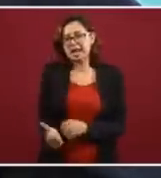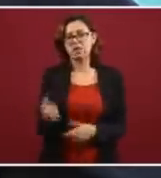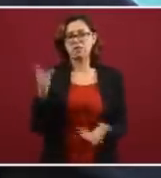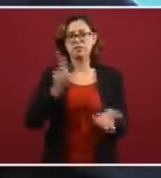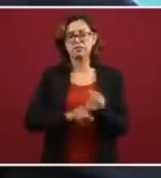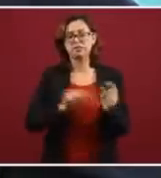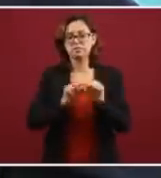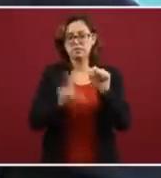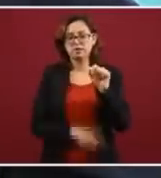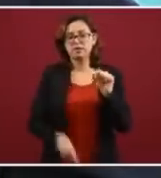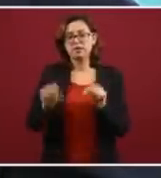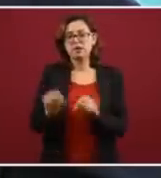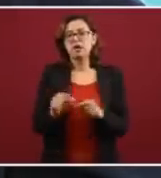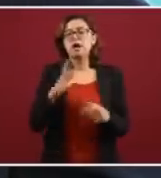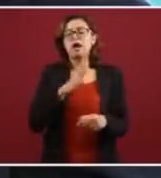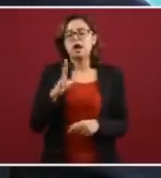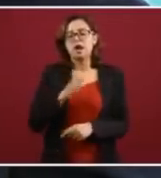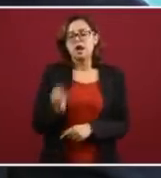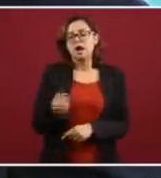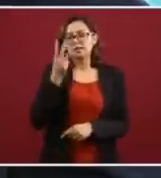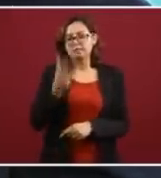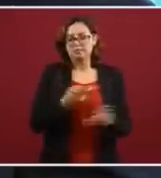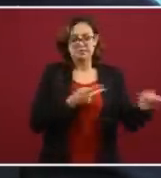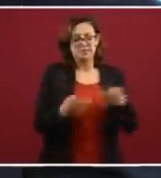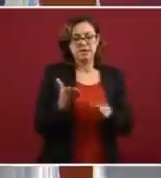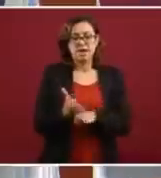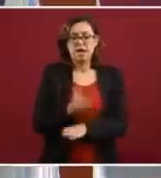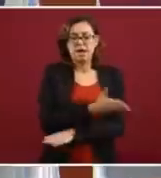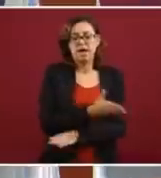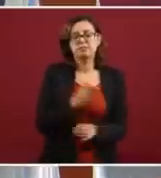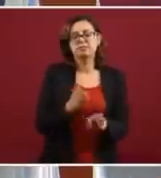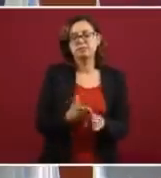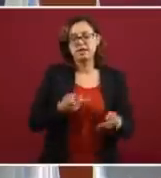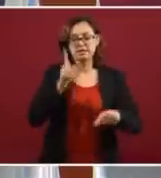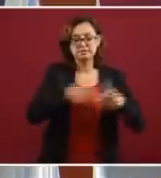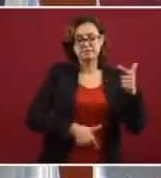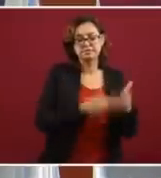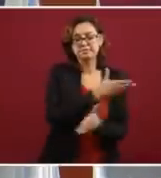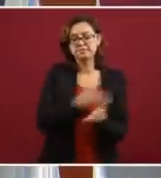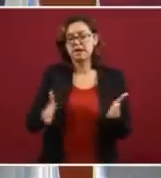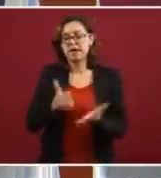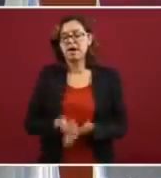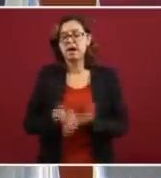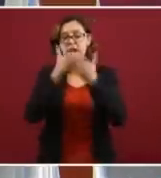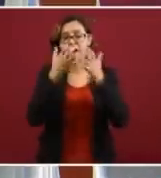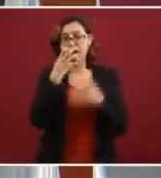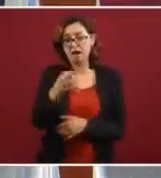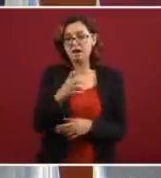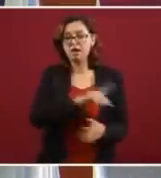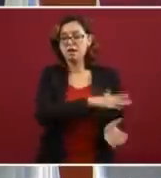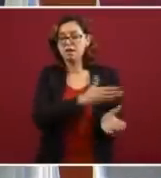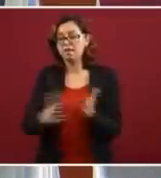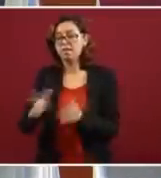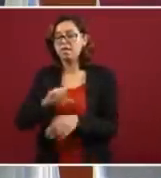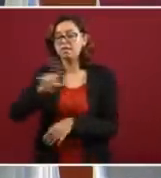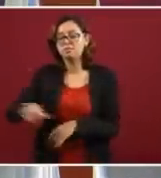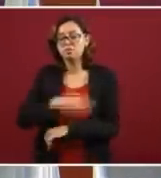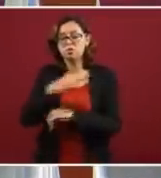país. Consta, como ustedes saben, de tres fases: la fase de prevención, la fase de auxilio y la fase de